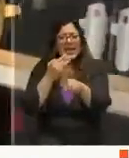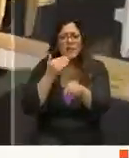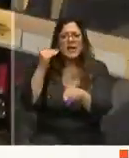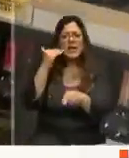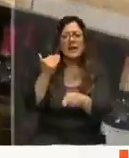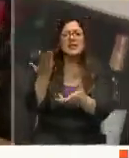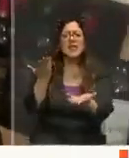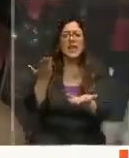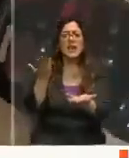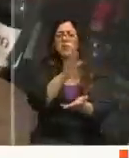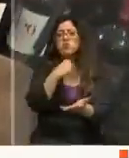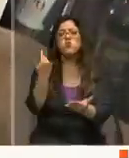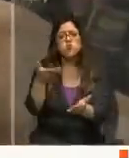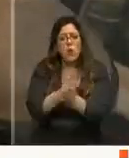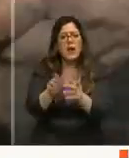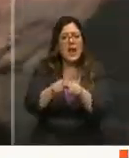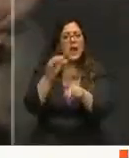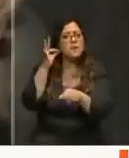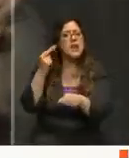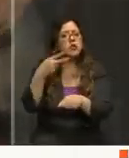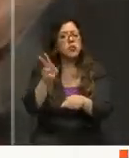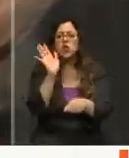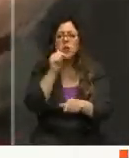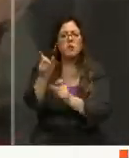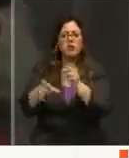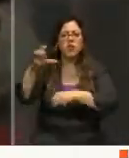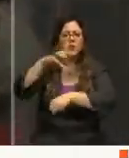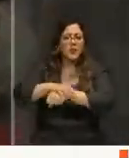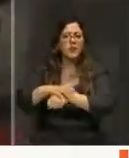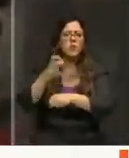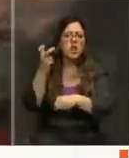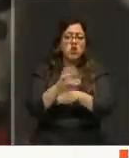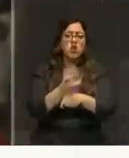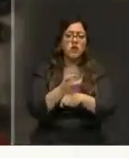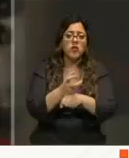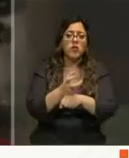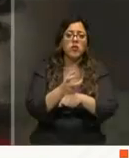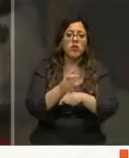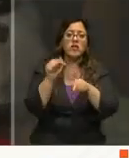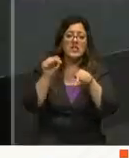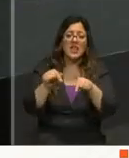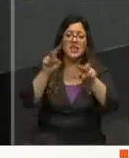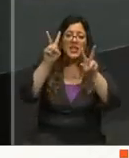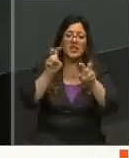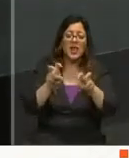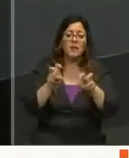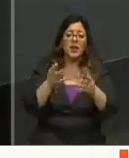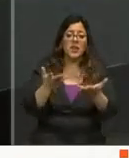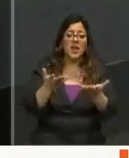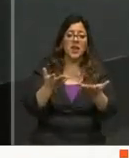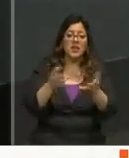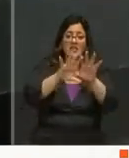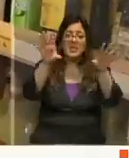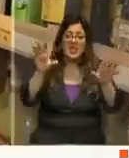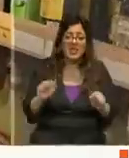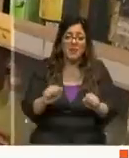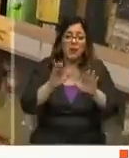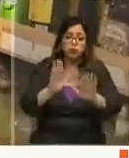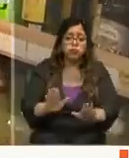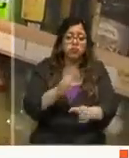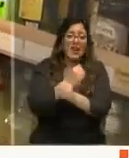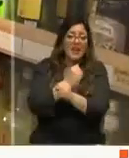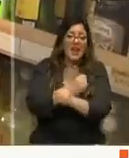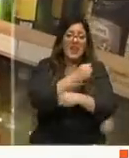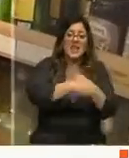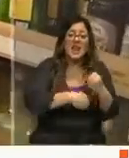matan a su hermana aún no hay detenidos por el asalto y según el sistema stop de carabineros entre el 2022 y el